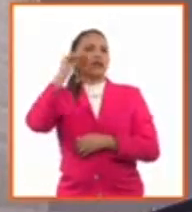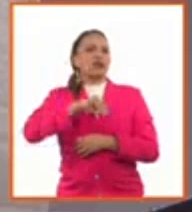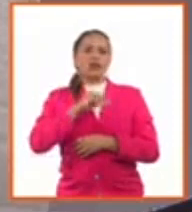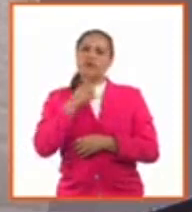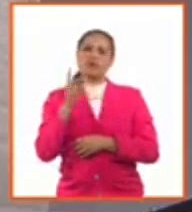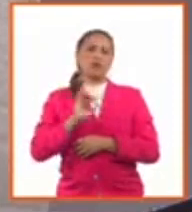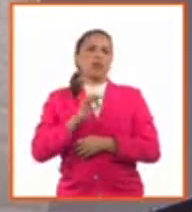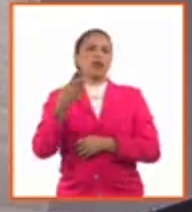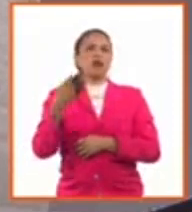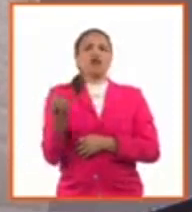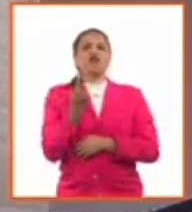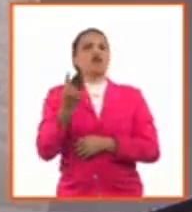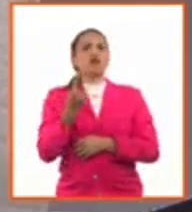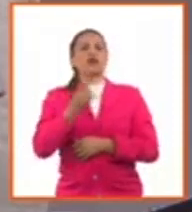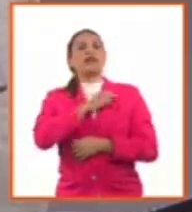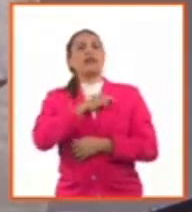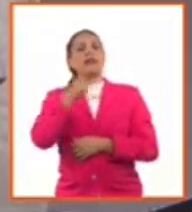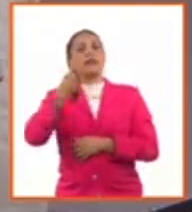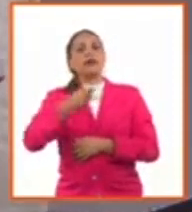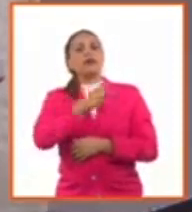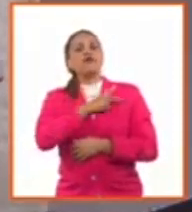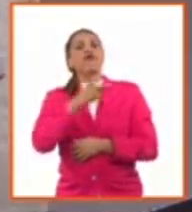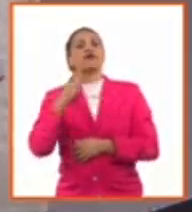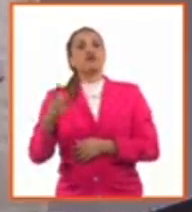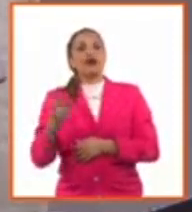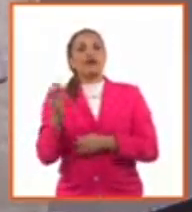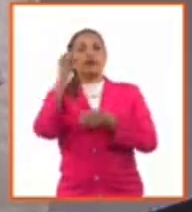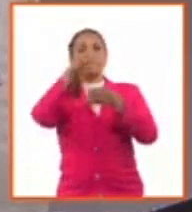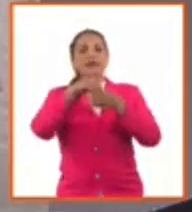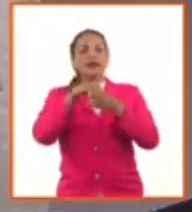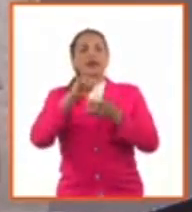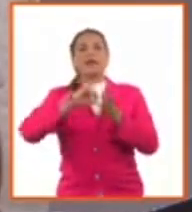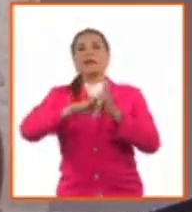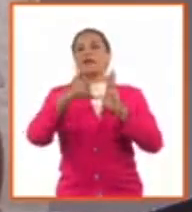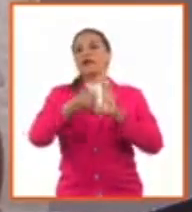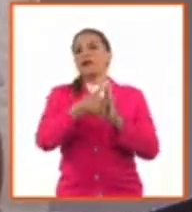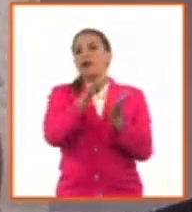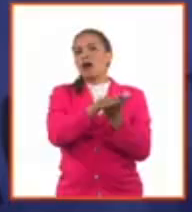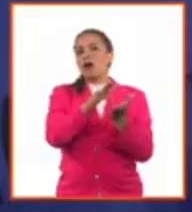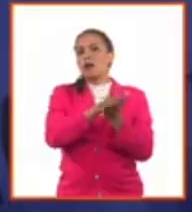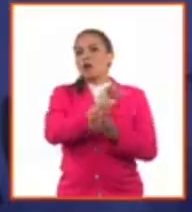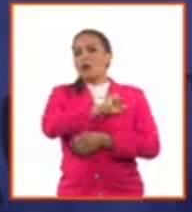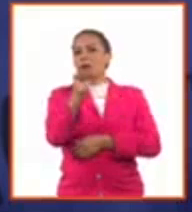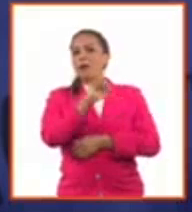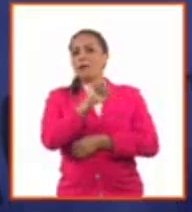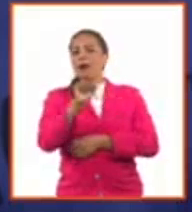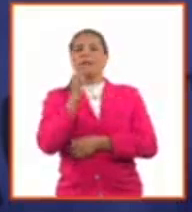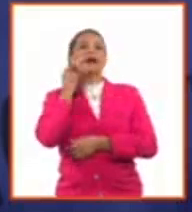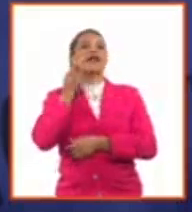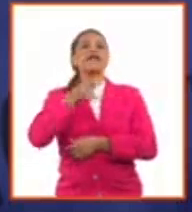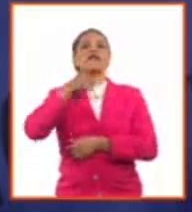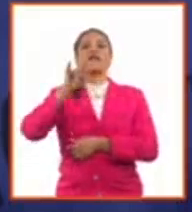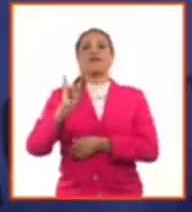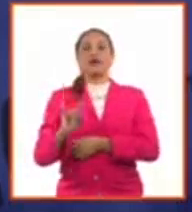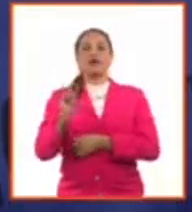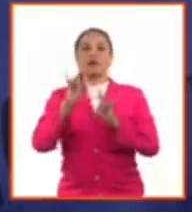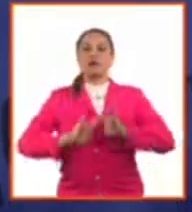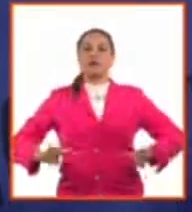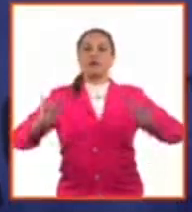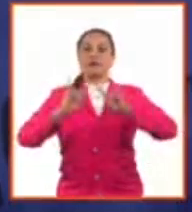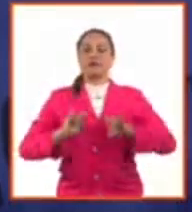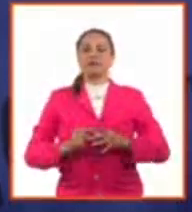conocerlas, hay que tener la voluntad también de pertenecer a ese proyecto que vaya trayendo acumulados de conquistas para la Federación